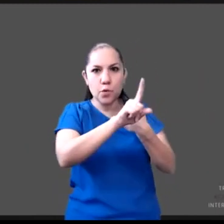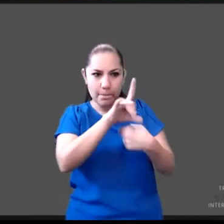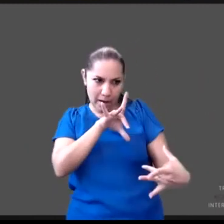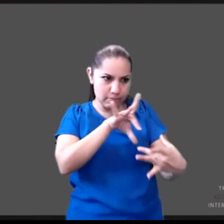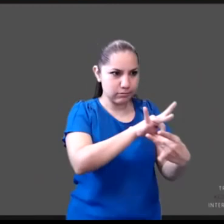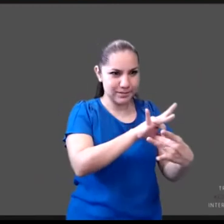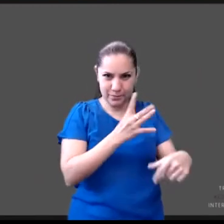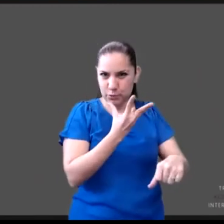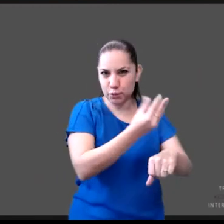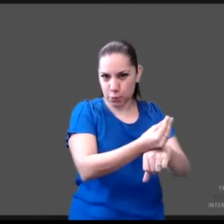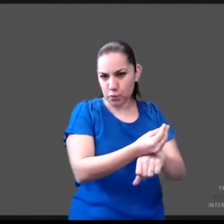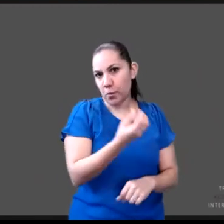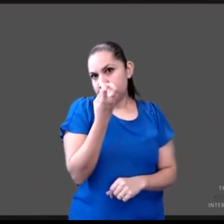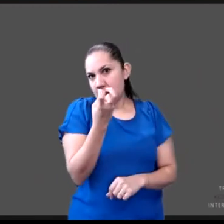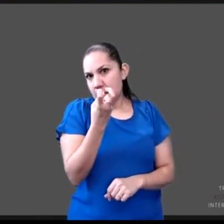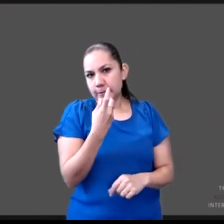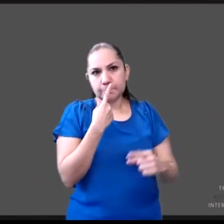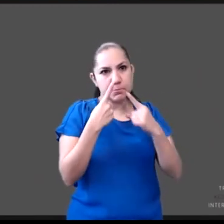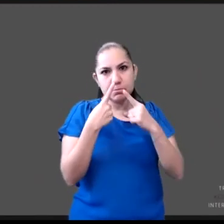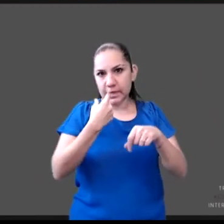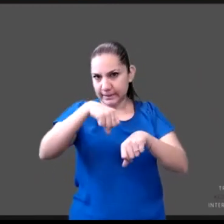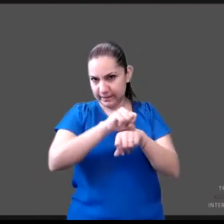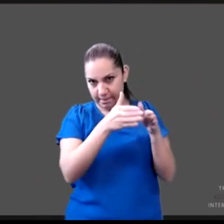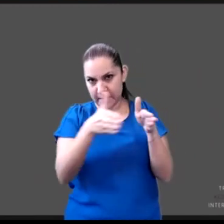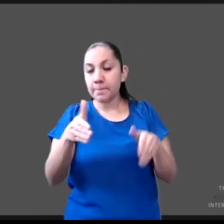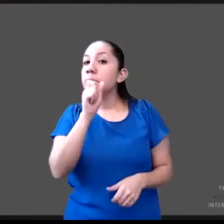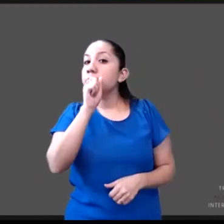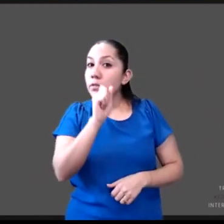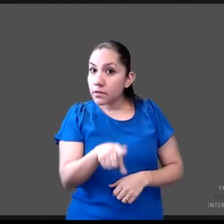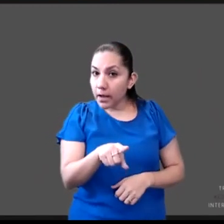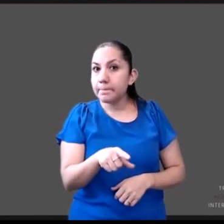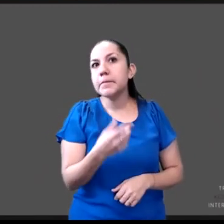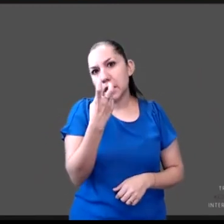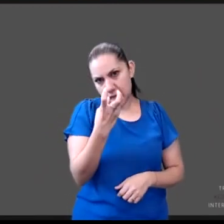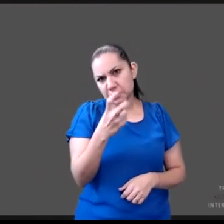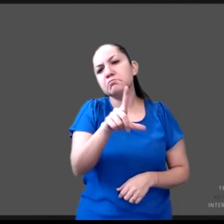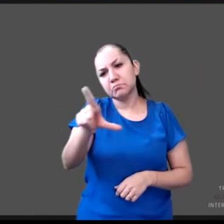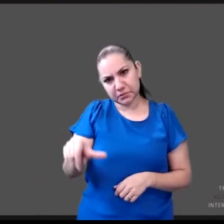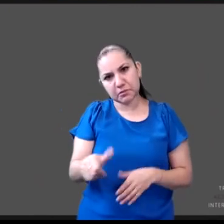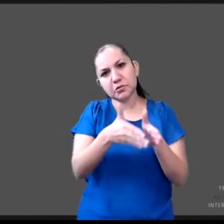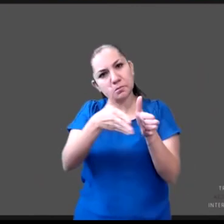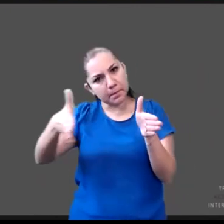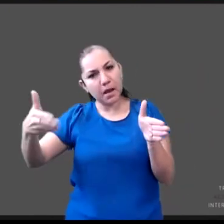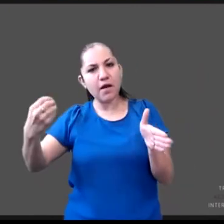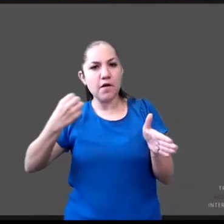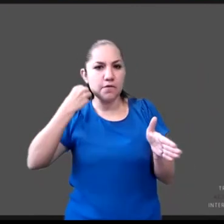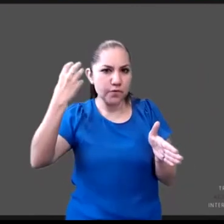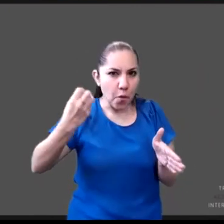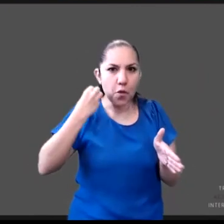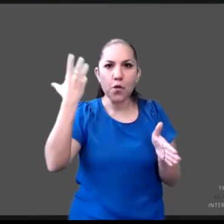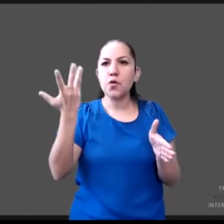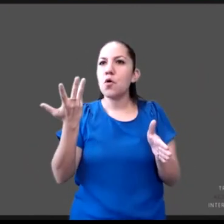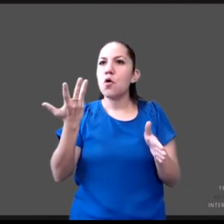a partir de ahí vamos también a hacerles una propuesta de foros, de seminarios, de cursos, de capacitación